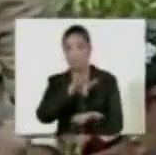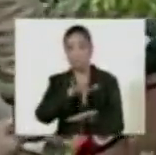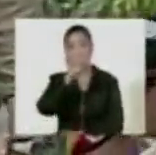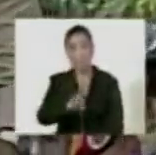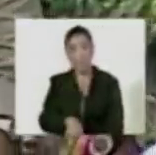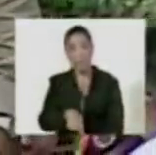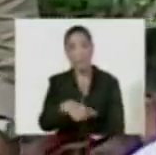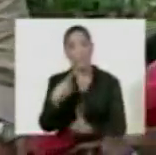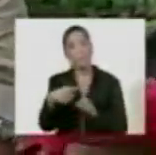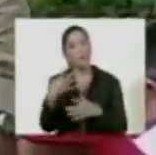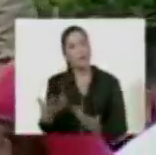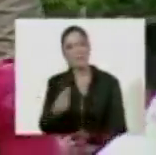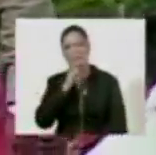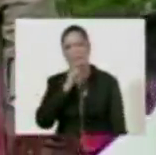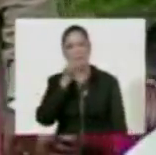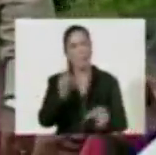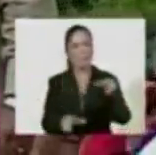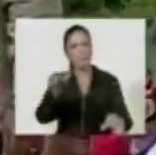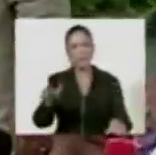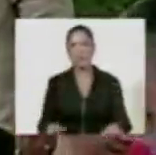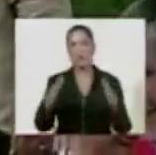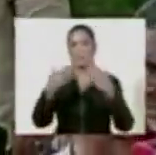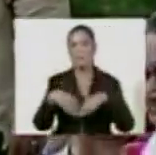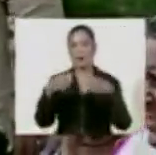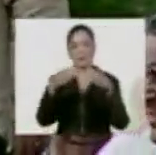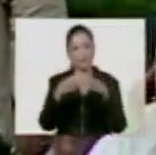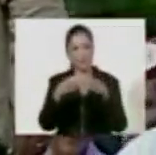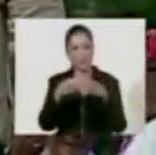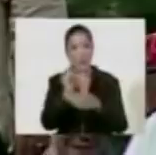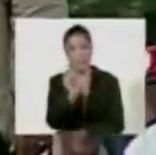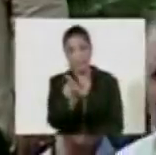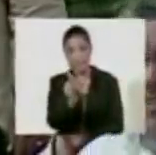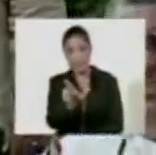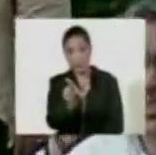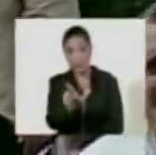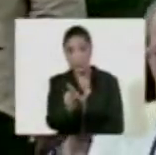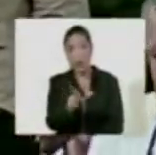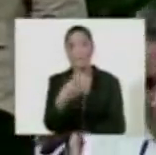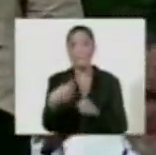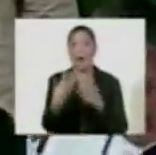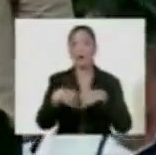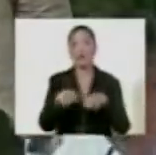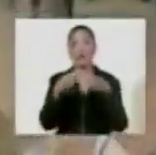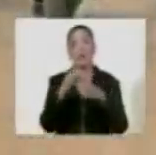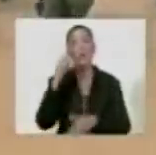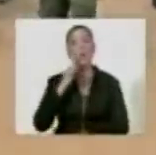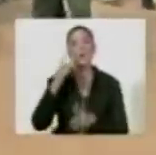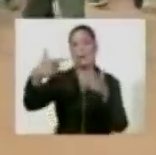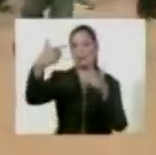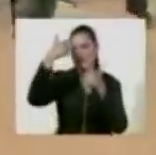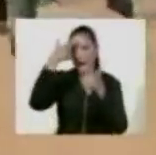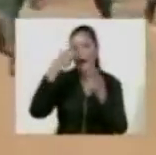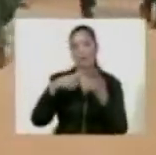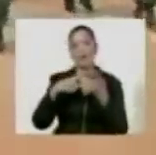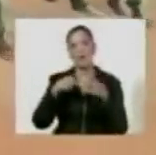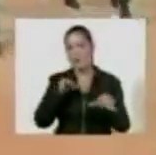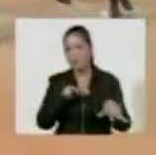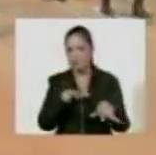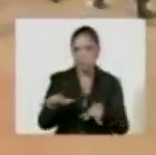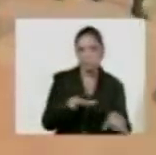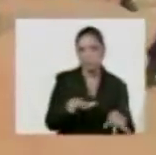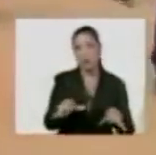como la militancia del Partido Socialista Unido de Venezuela, las unidades de batalla Bolívar Chávez, entre otras comunidades